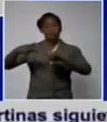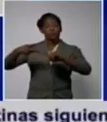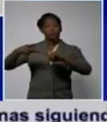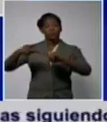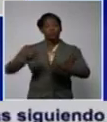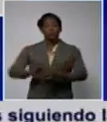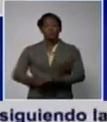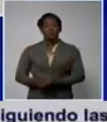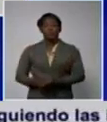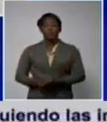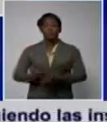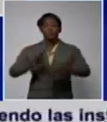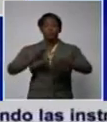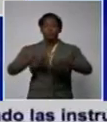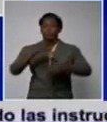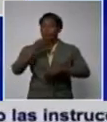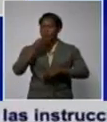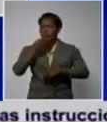Habana Vieja,